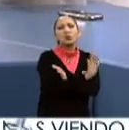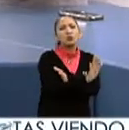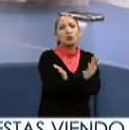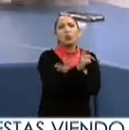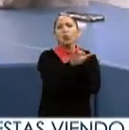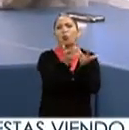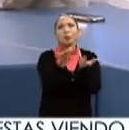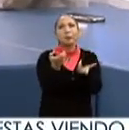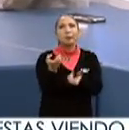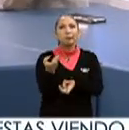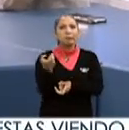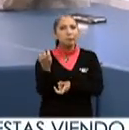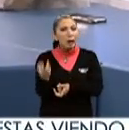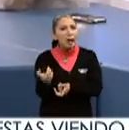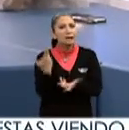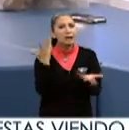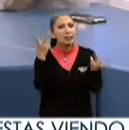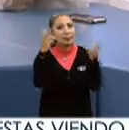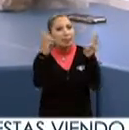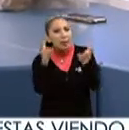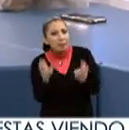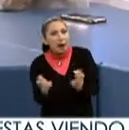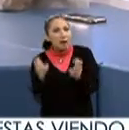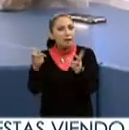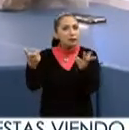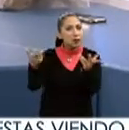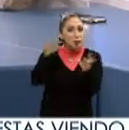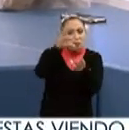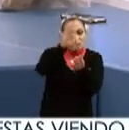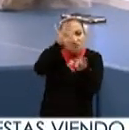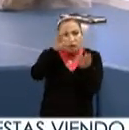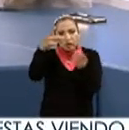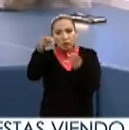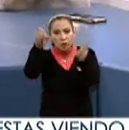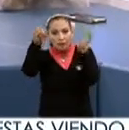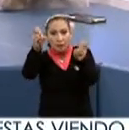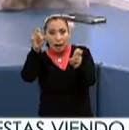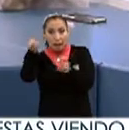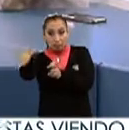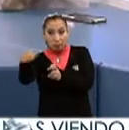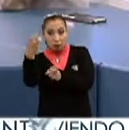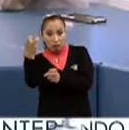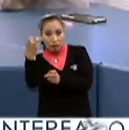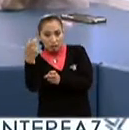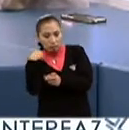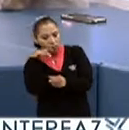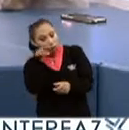fue las temáticas, las aristas de su tema por la cual fue